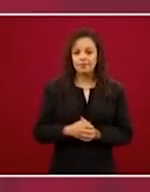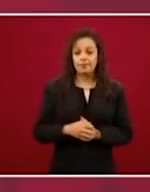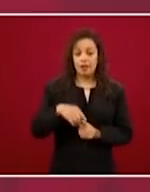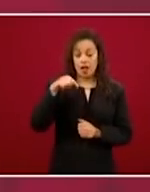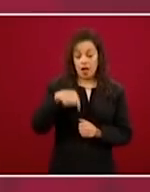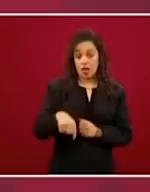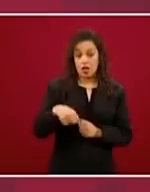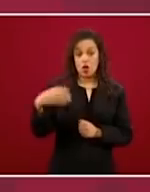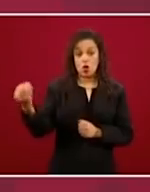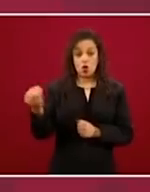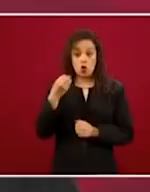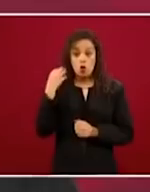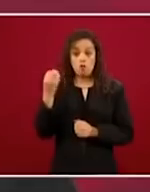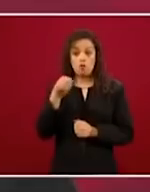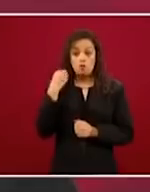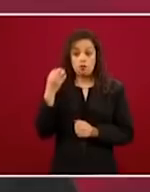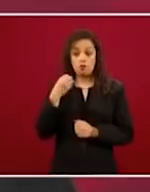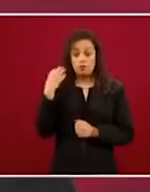mos